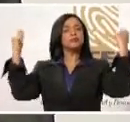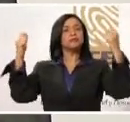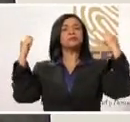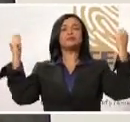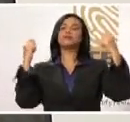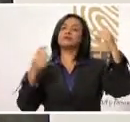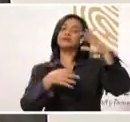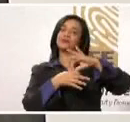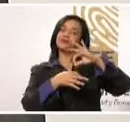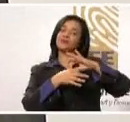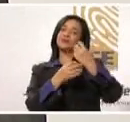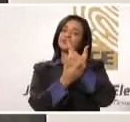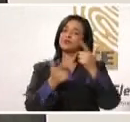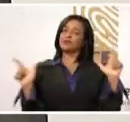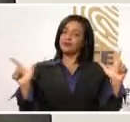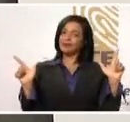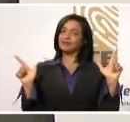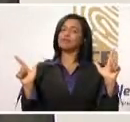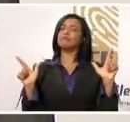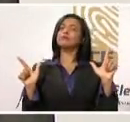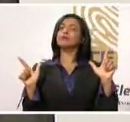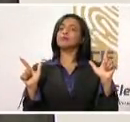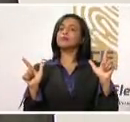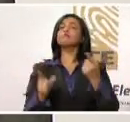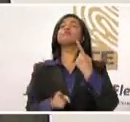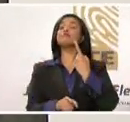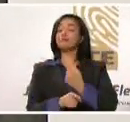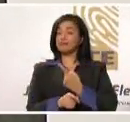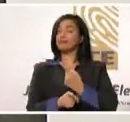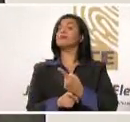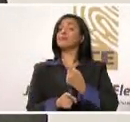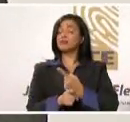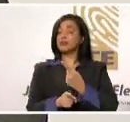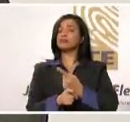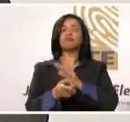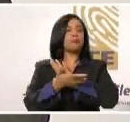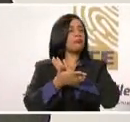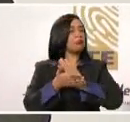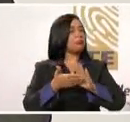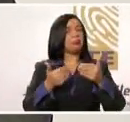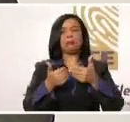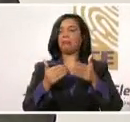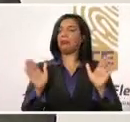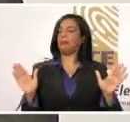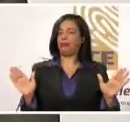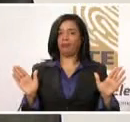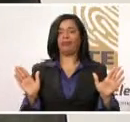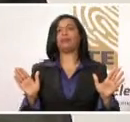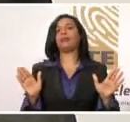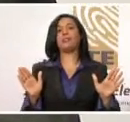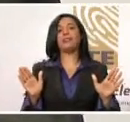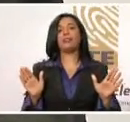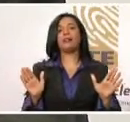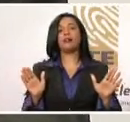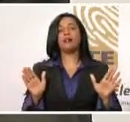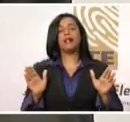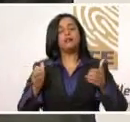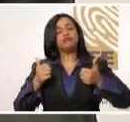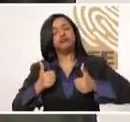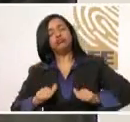elecciones libres, justas y transparentes. El